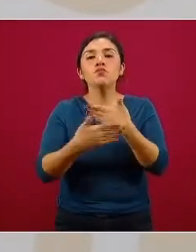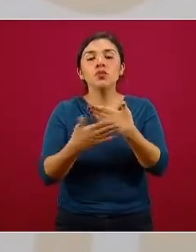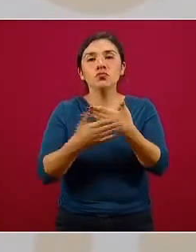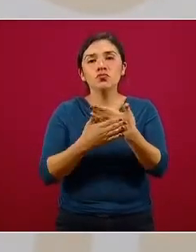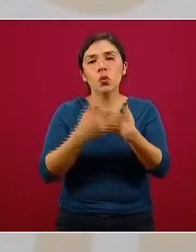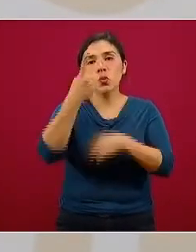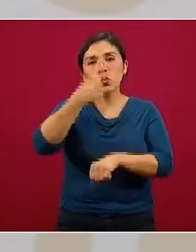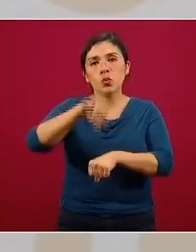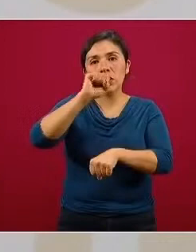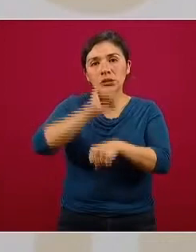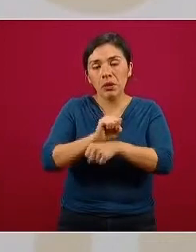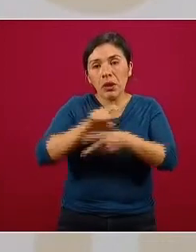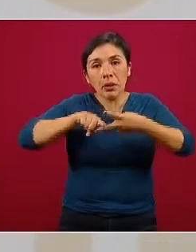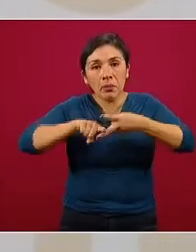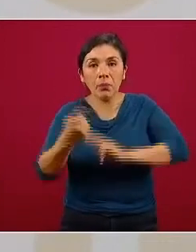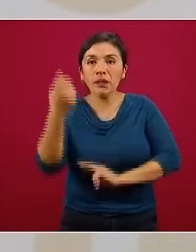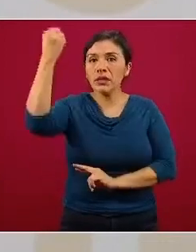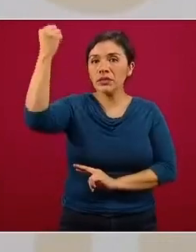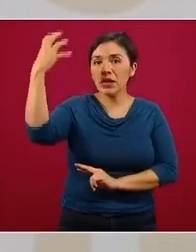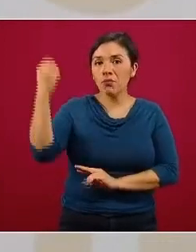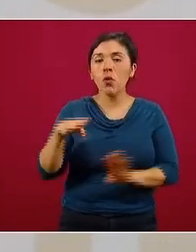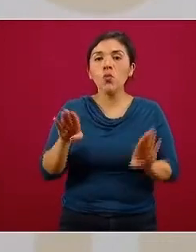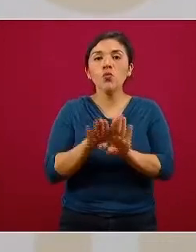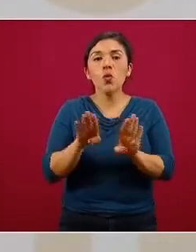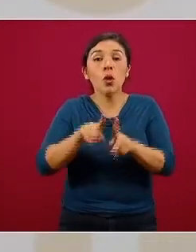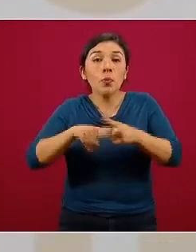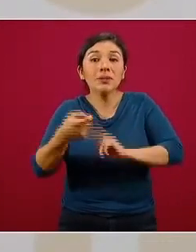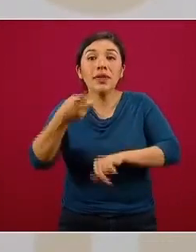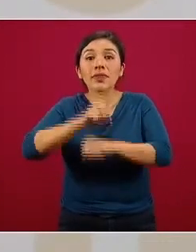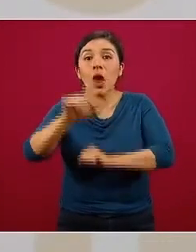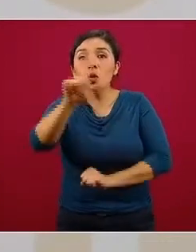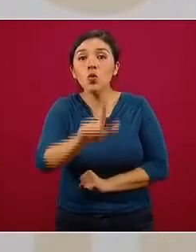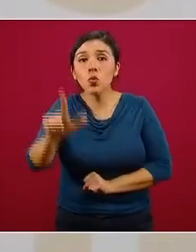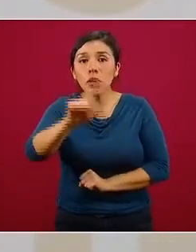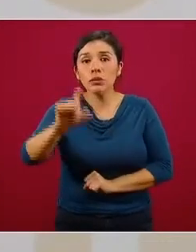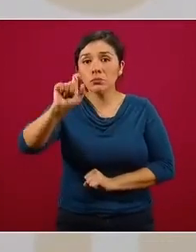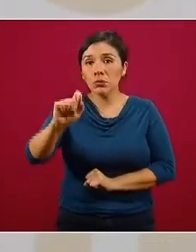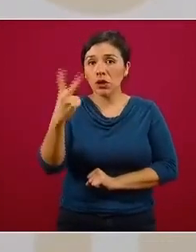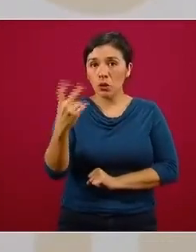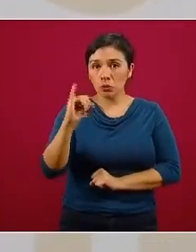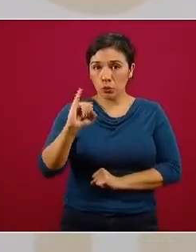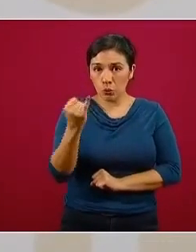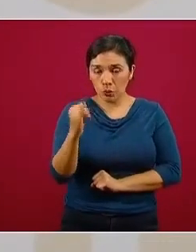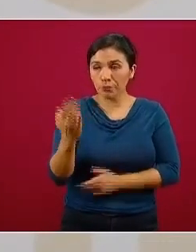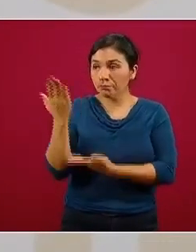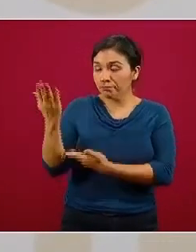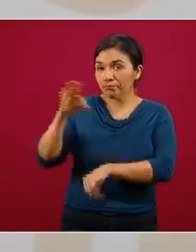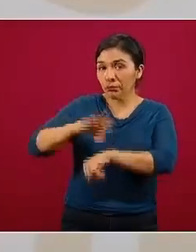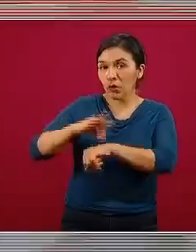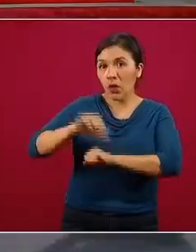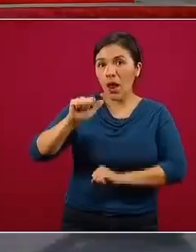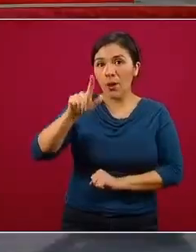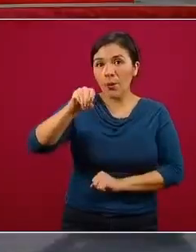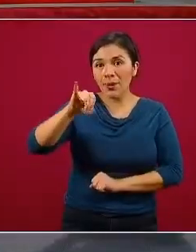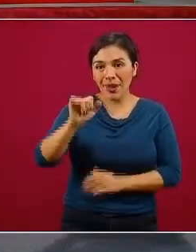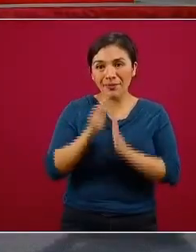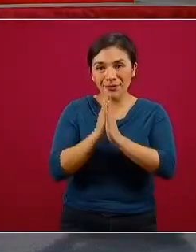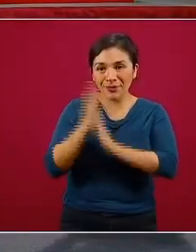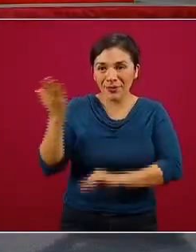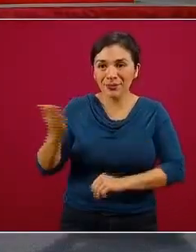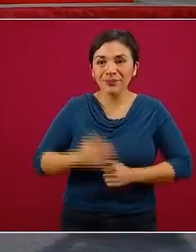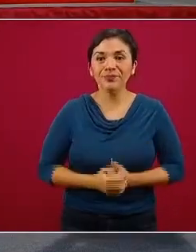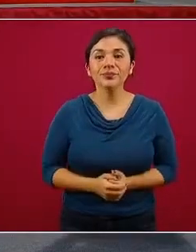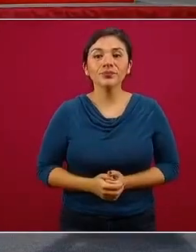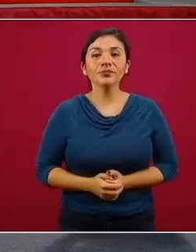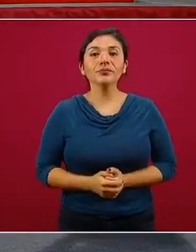empezará a surtir efecto a partir del próximo lunes 22 de junio. Le pido al doctor Alomía si es tan amable de presentar.